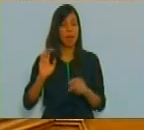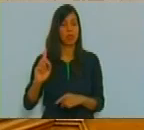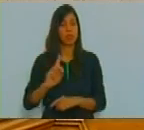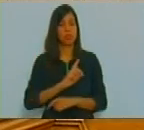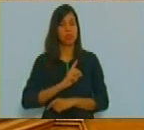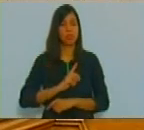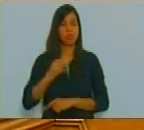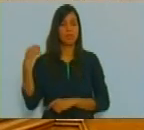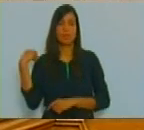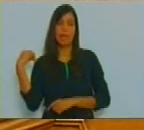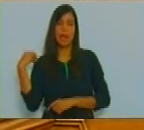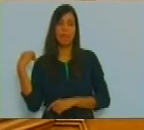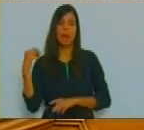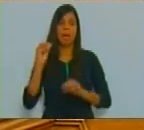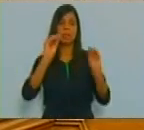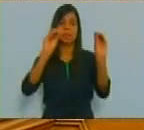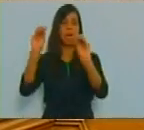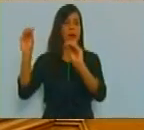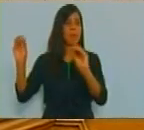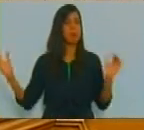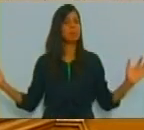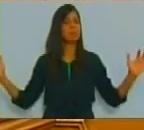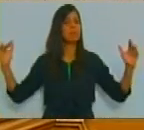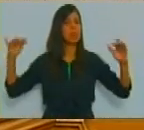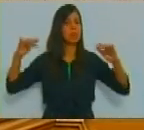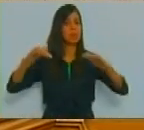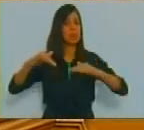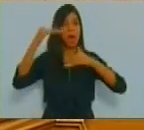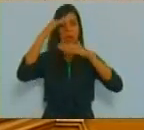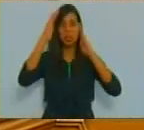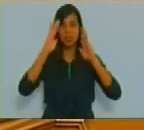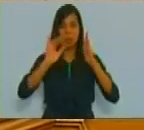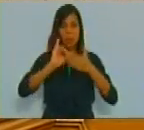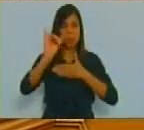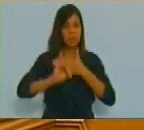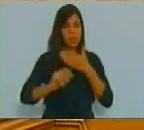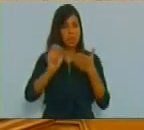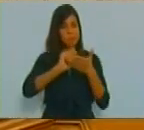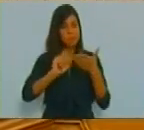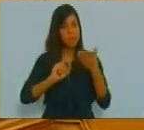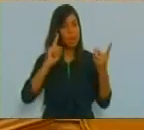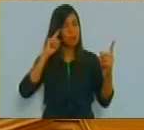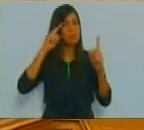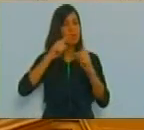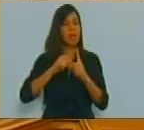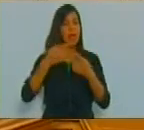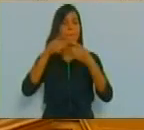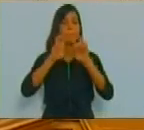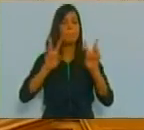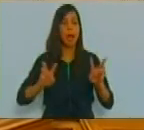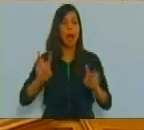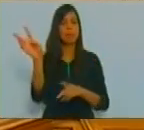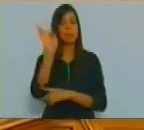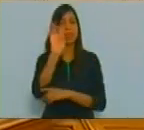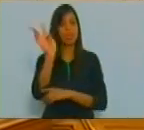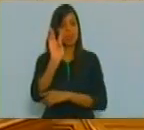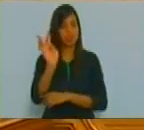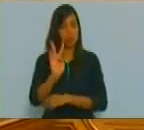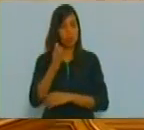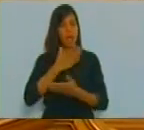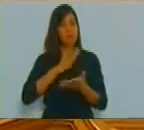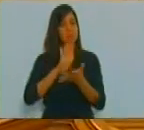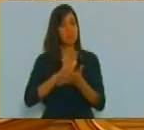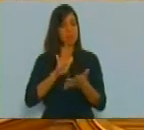nos convoca a todos a atenderlo en aras de preservar el valor supremo de la paz la estabilidad y la tranquilidad